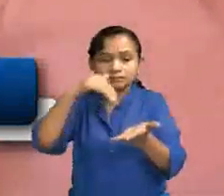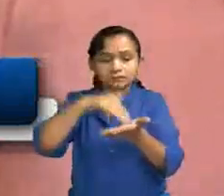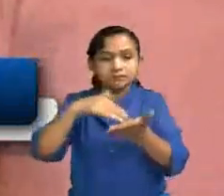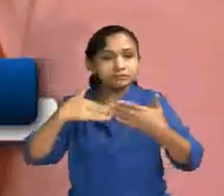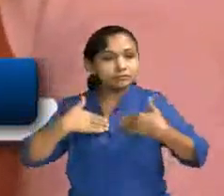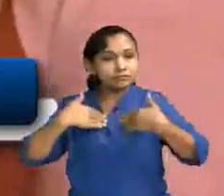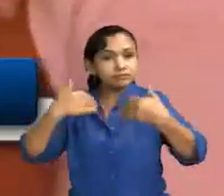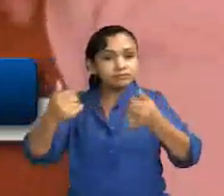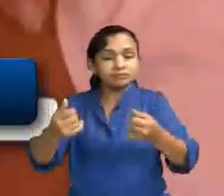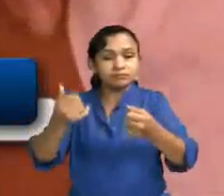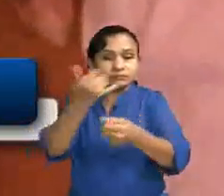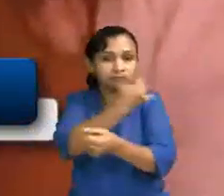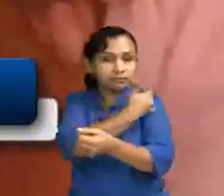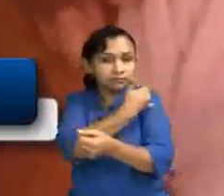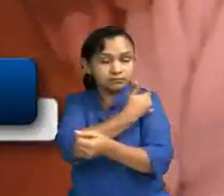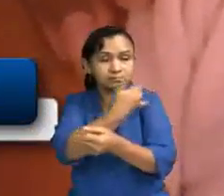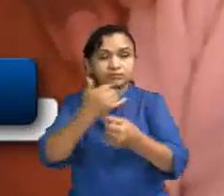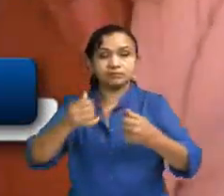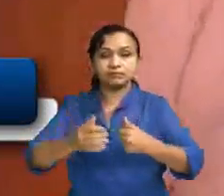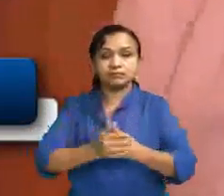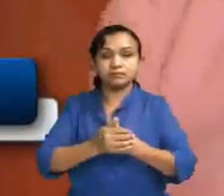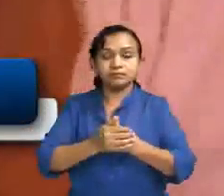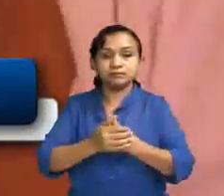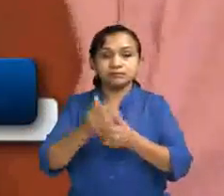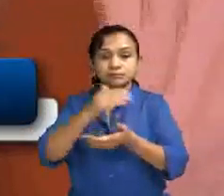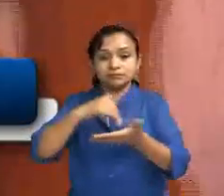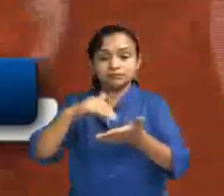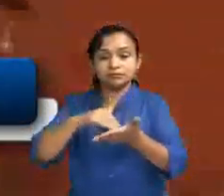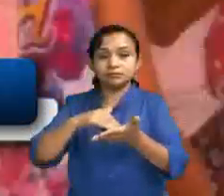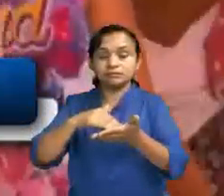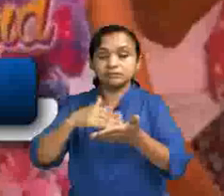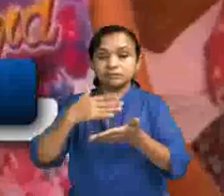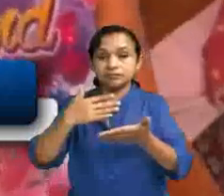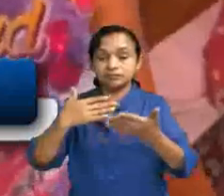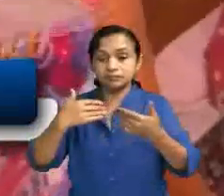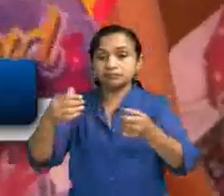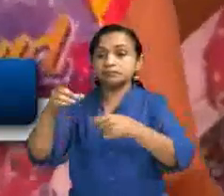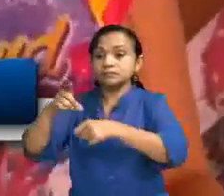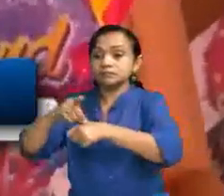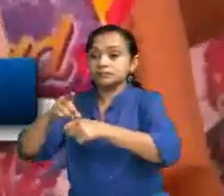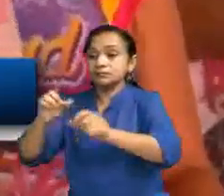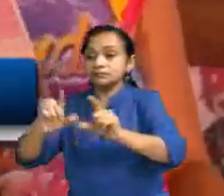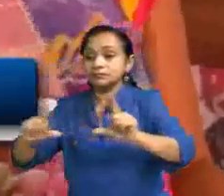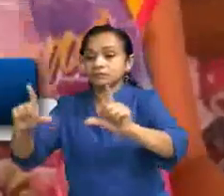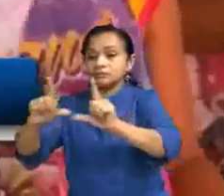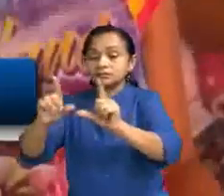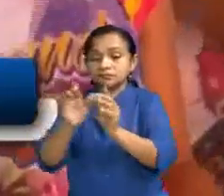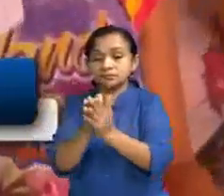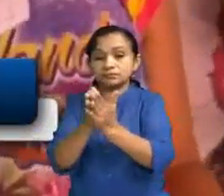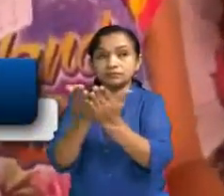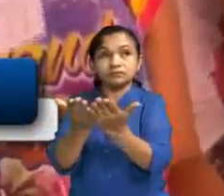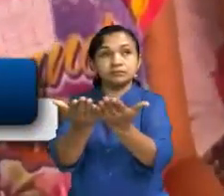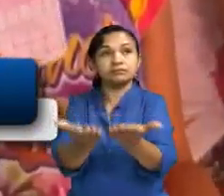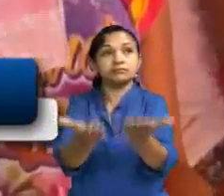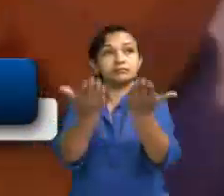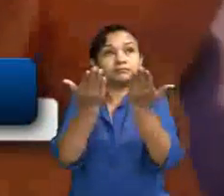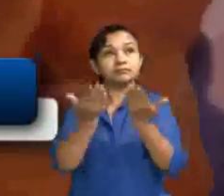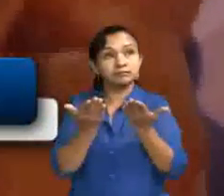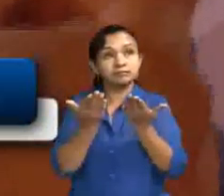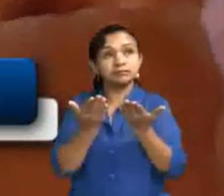salud, los hospitales, los puestos médicos, como usted refería, le brindan su tarjeta de vacuna, como la que tiene la